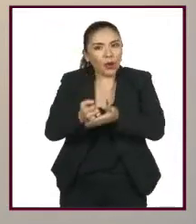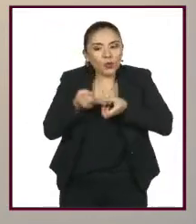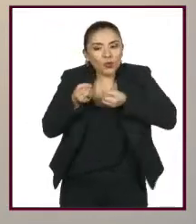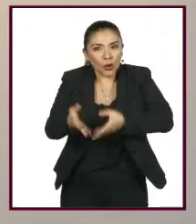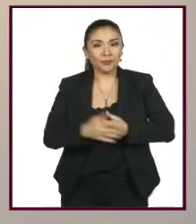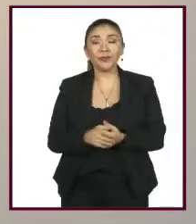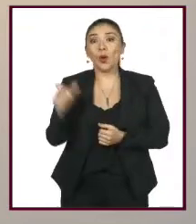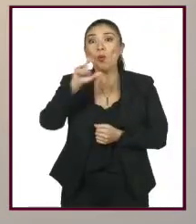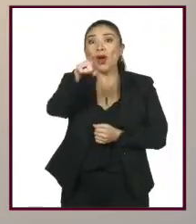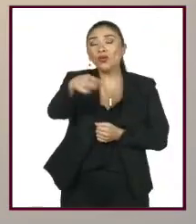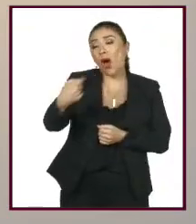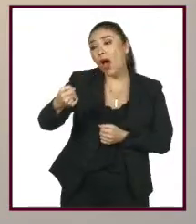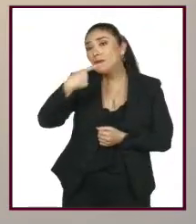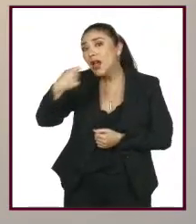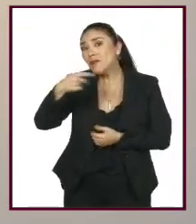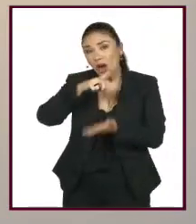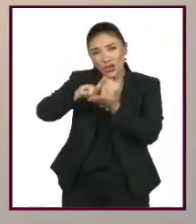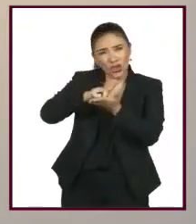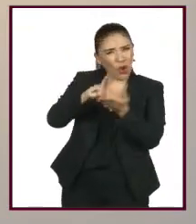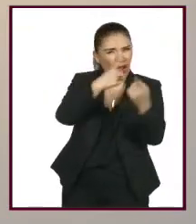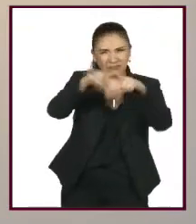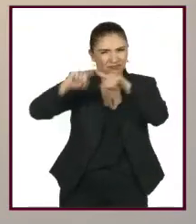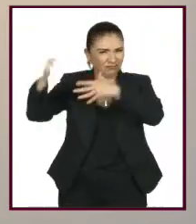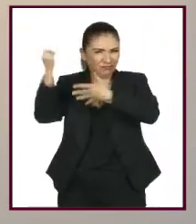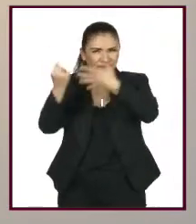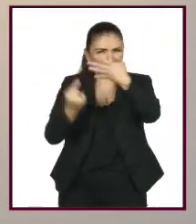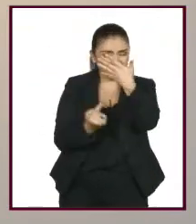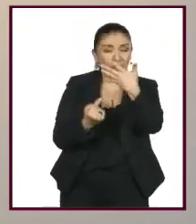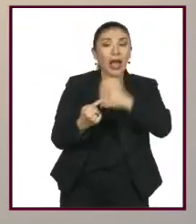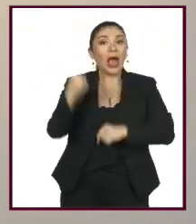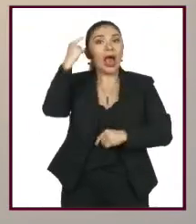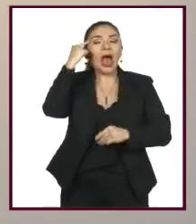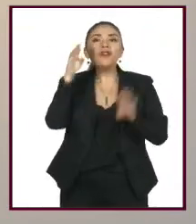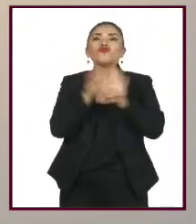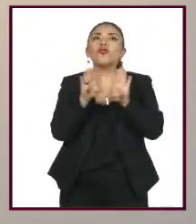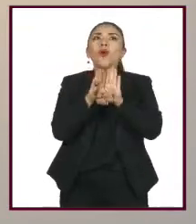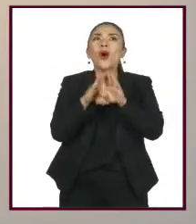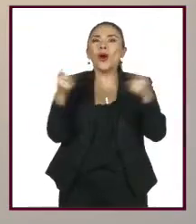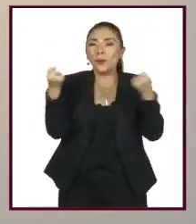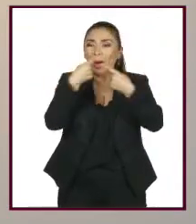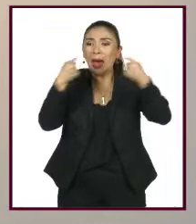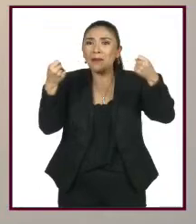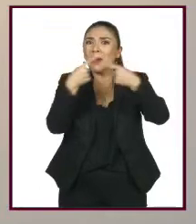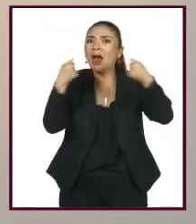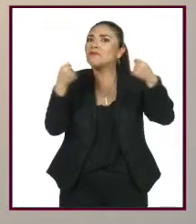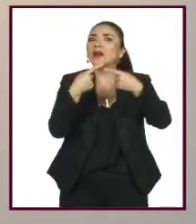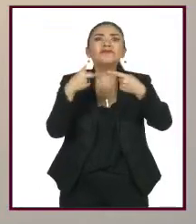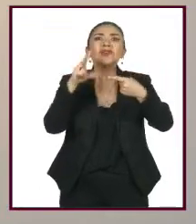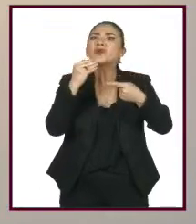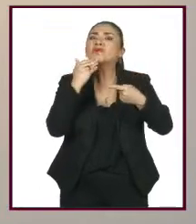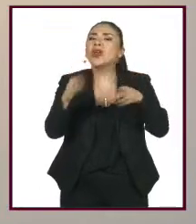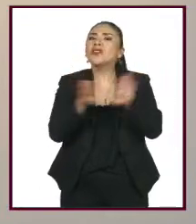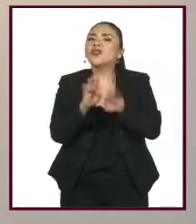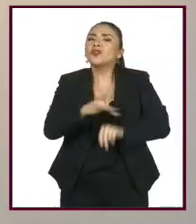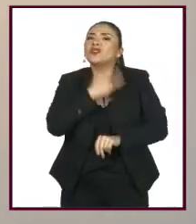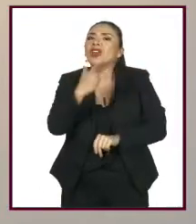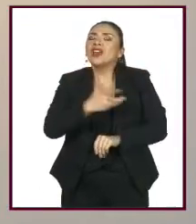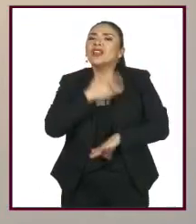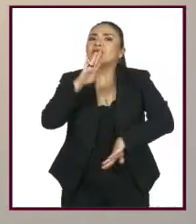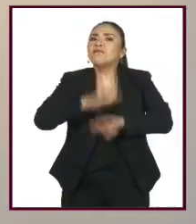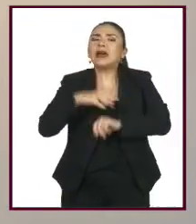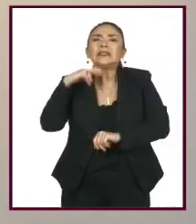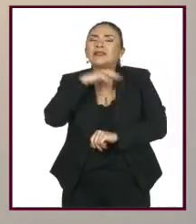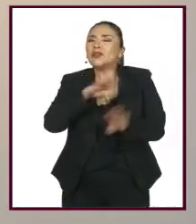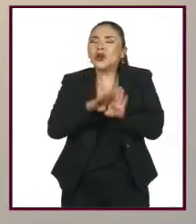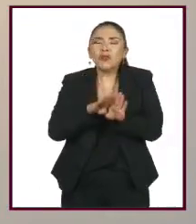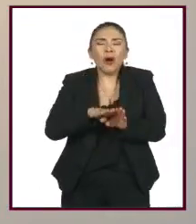consumir cualquiera de estas sustancias, este circuito pues se altera y produce una euforia inmediata,